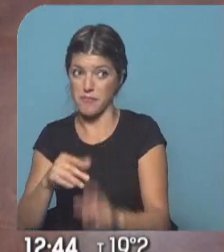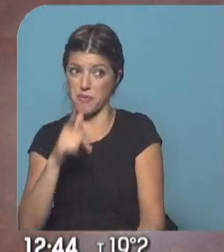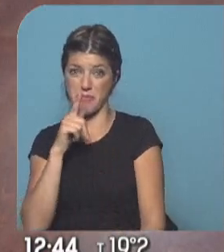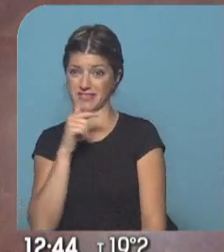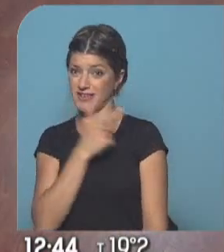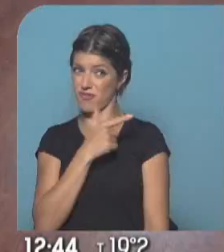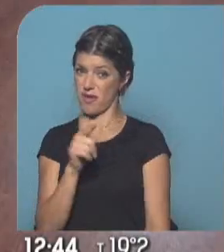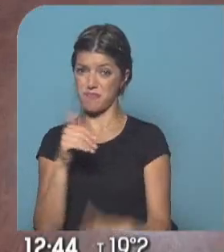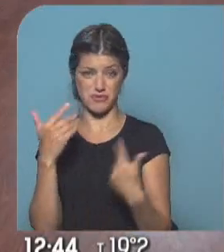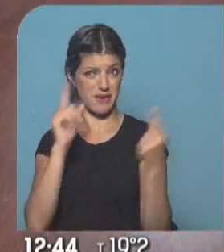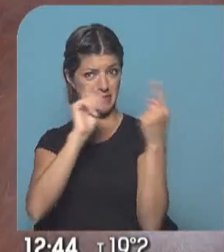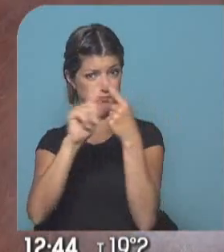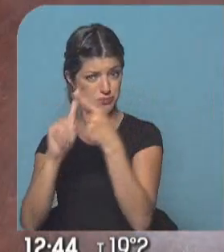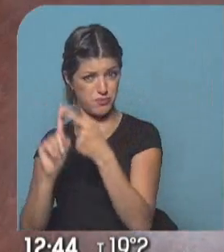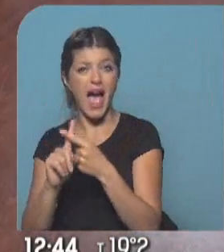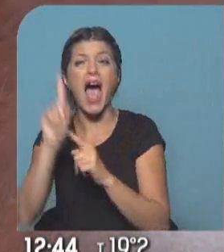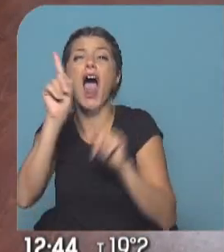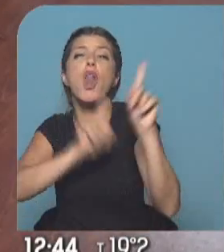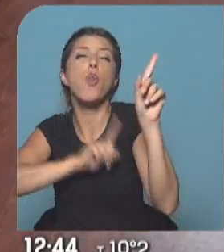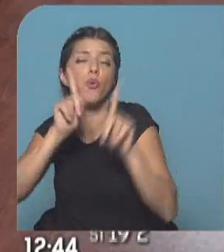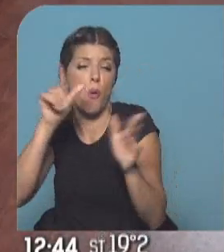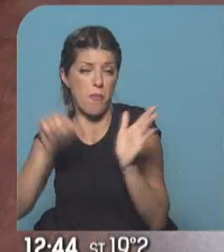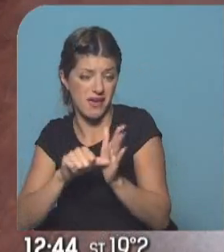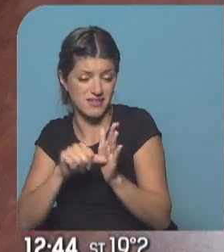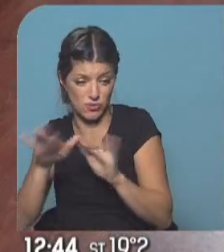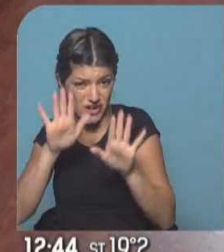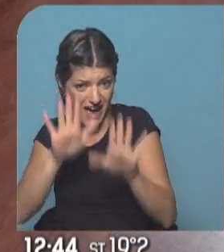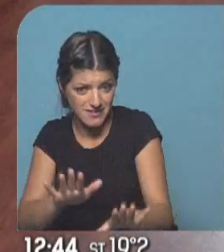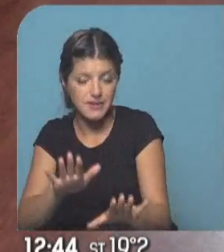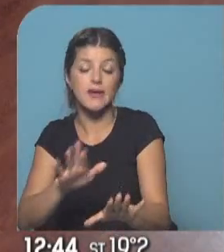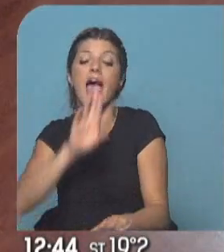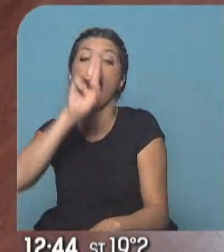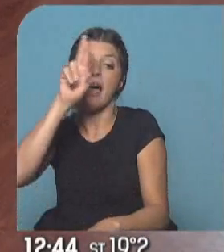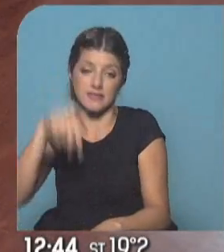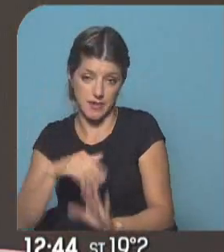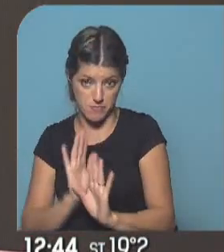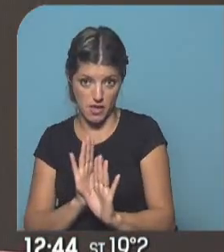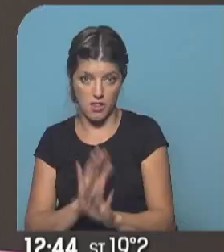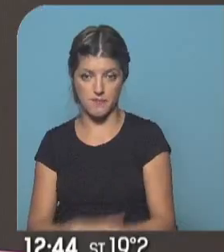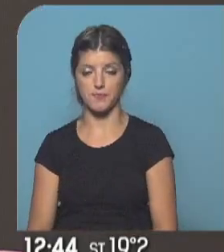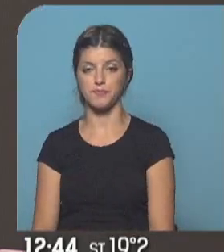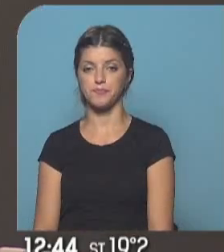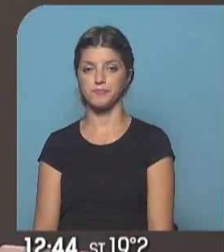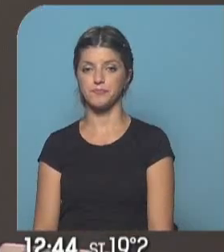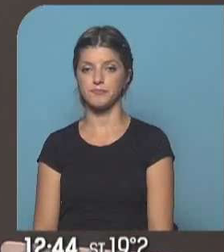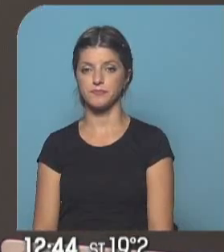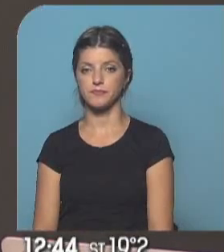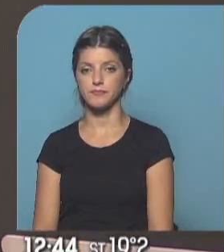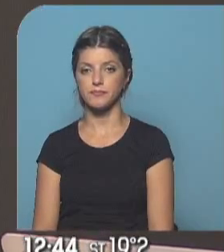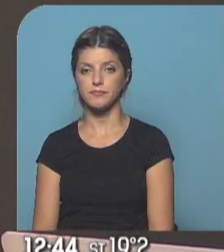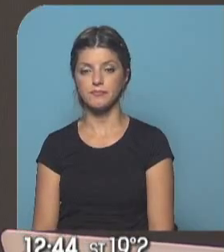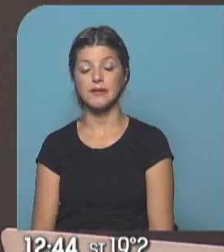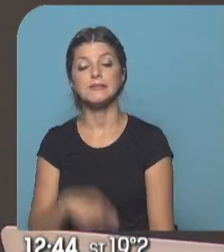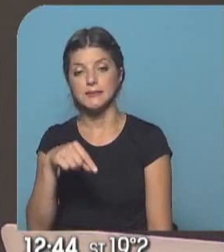decir, son excepciones los que aceptarían en estas condiciones una independencia de Cataluña. Esto está generando muchas